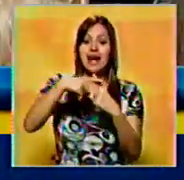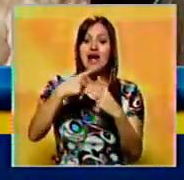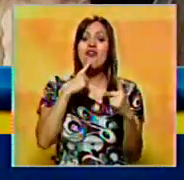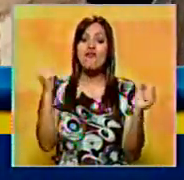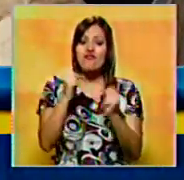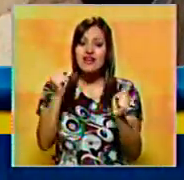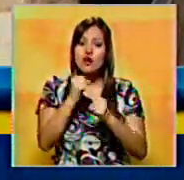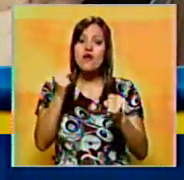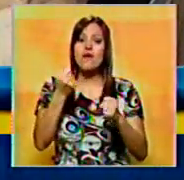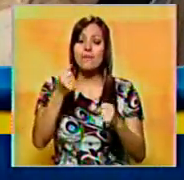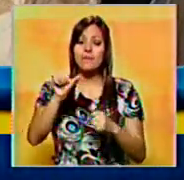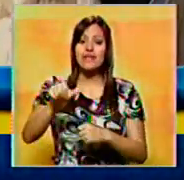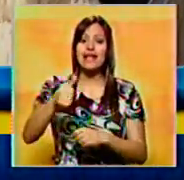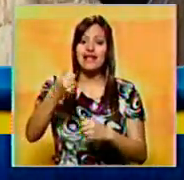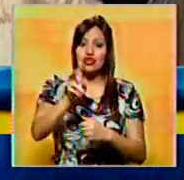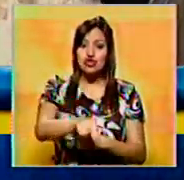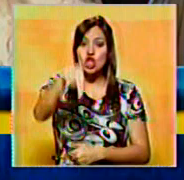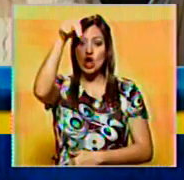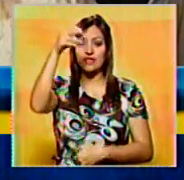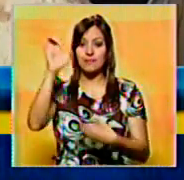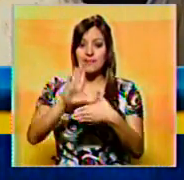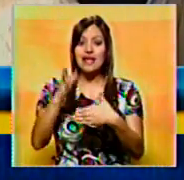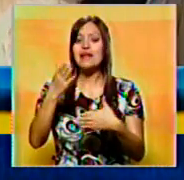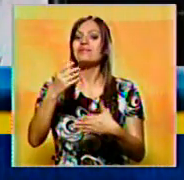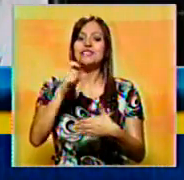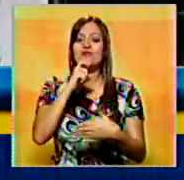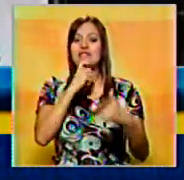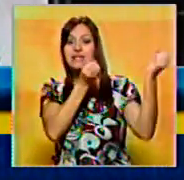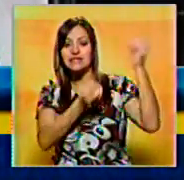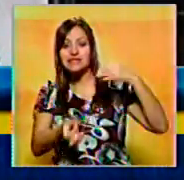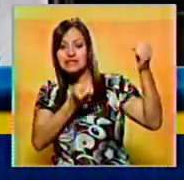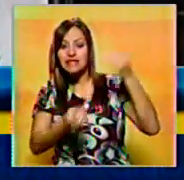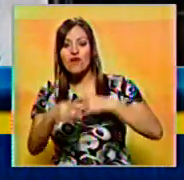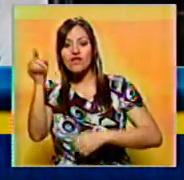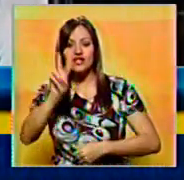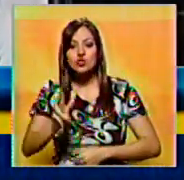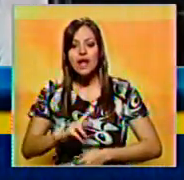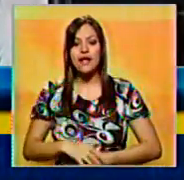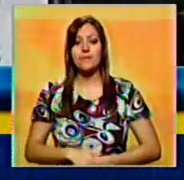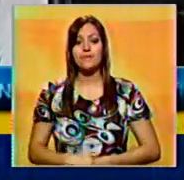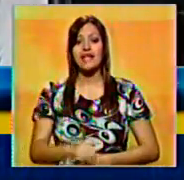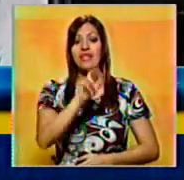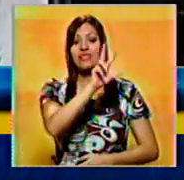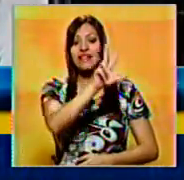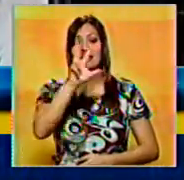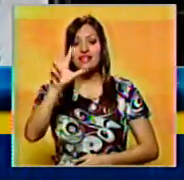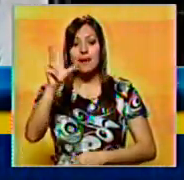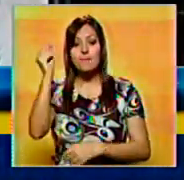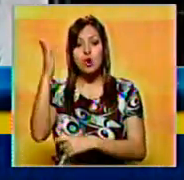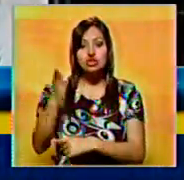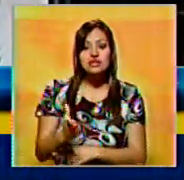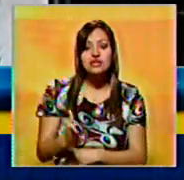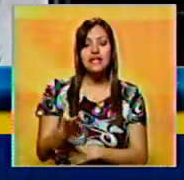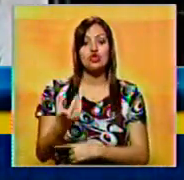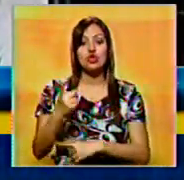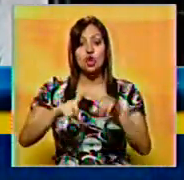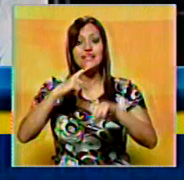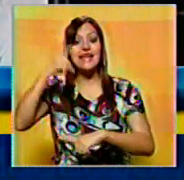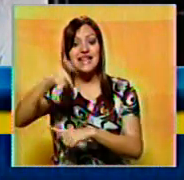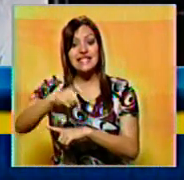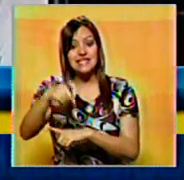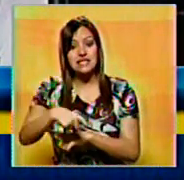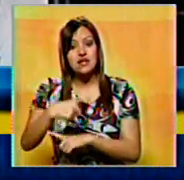norte que ha impedido trasladar la materia prima hacia Venezuela que ya surte el 33 de la demanda e